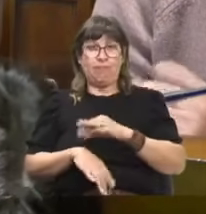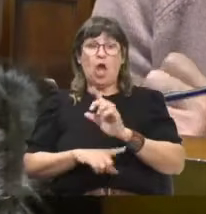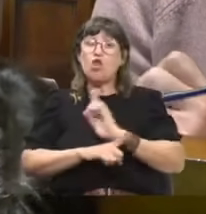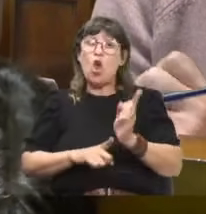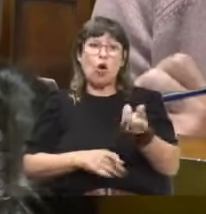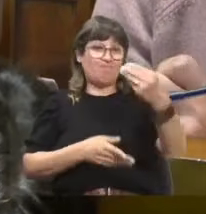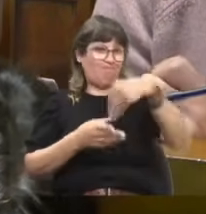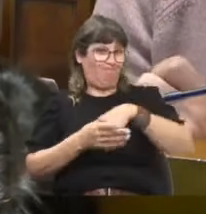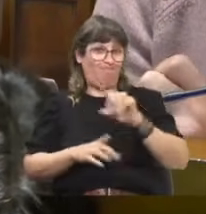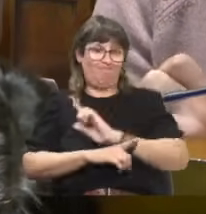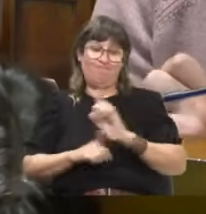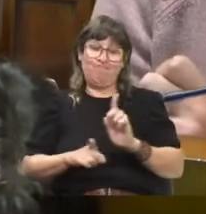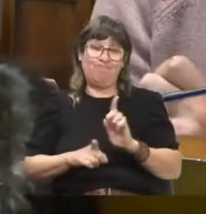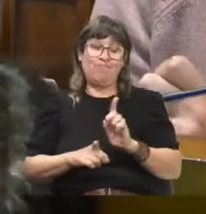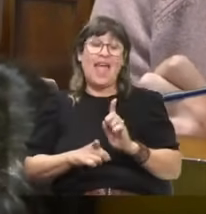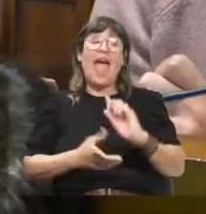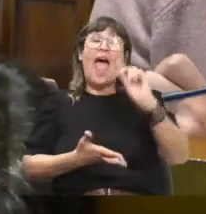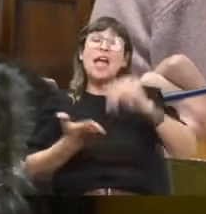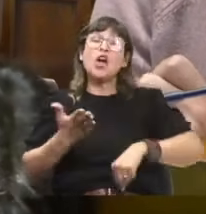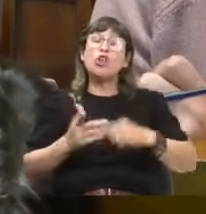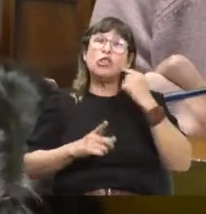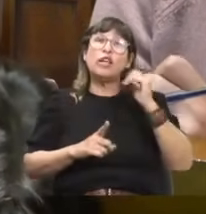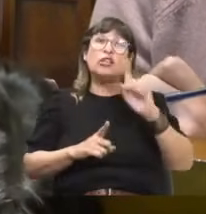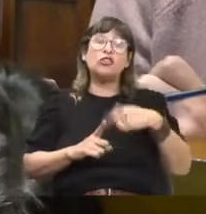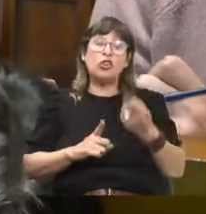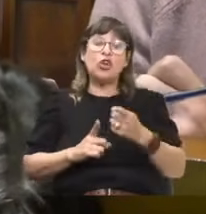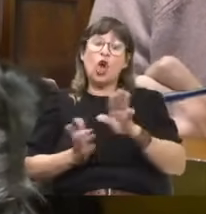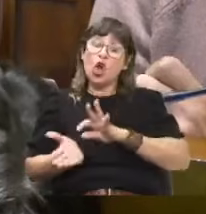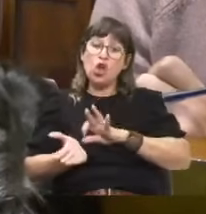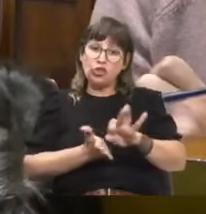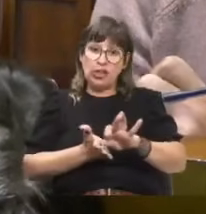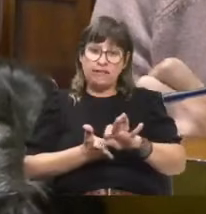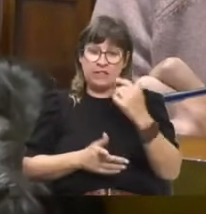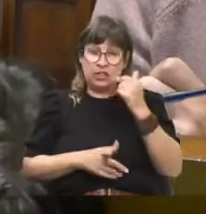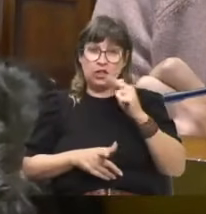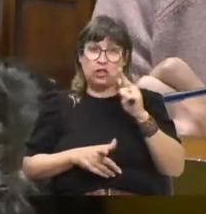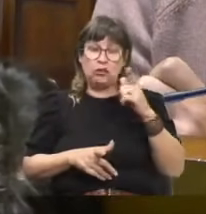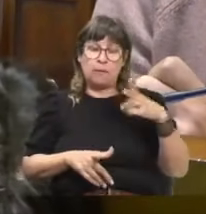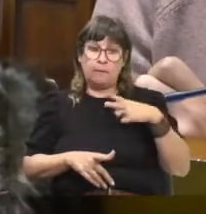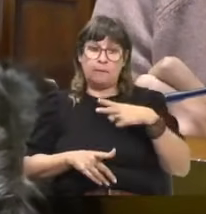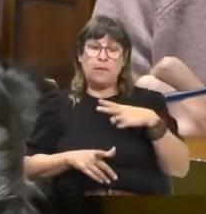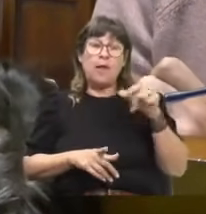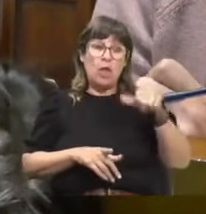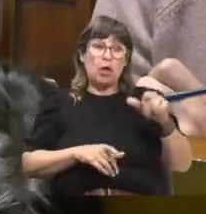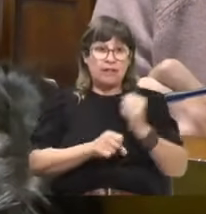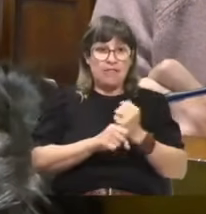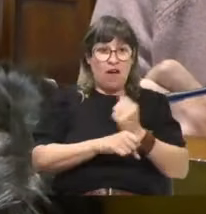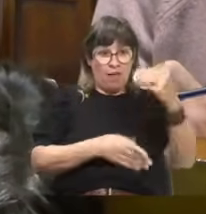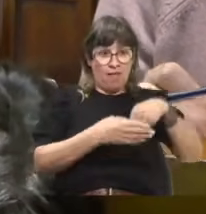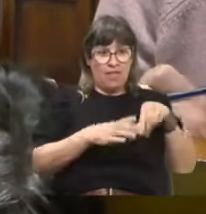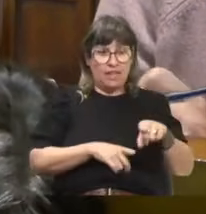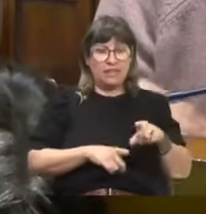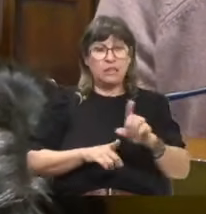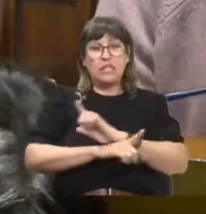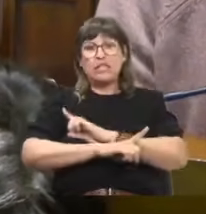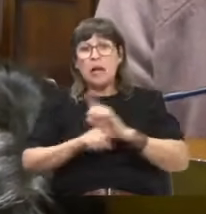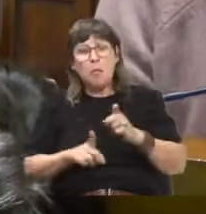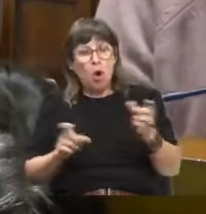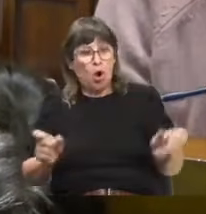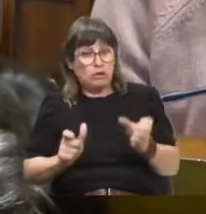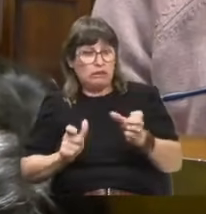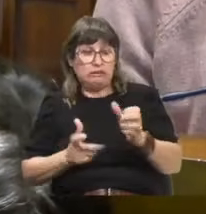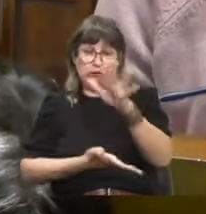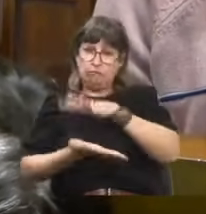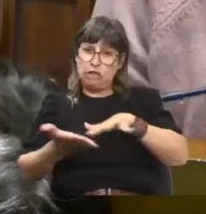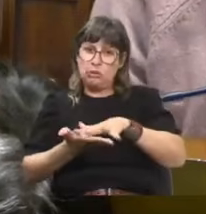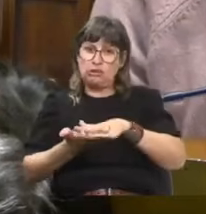intervino en contrataciones con los prestadores donde se desempeñó ni se generaron